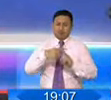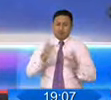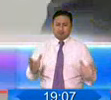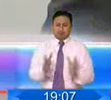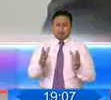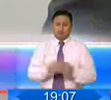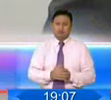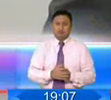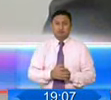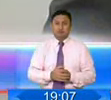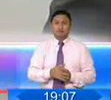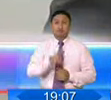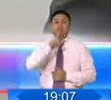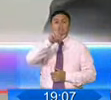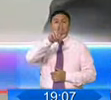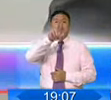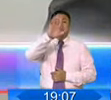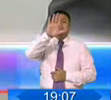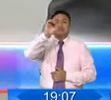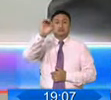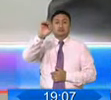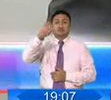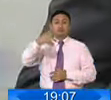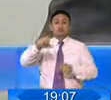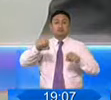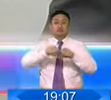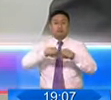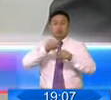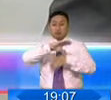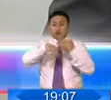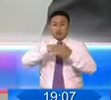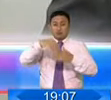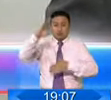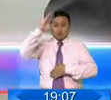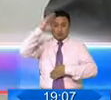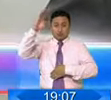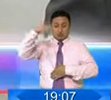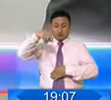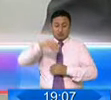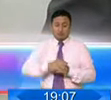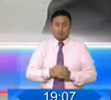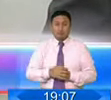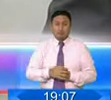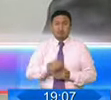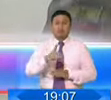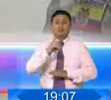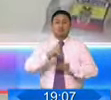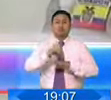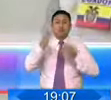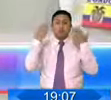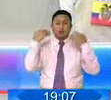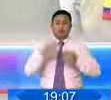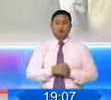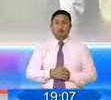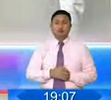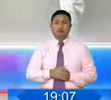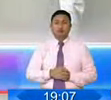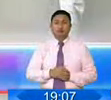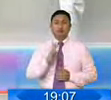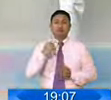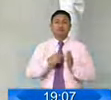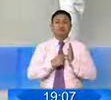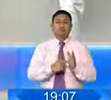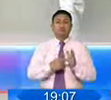equipamiento. 3.500 pares de botas para todos los servidores policiales del Distrito Metropolitano de Guayaquil. Y mencionar, por ejemplo,